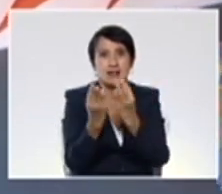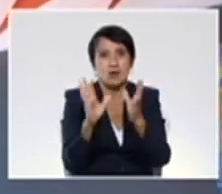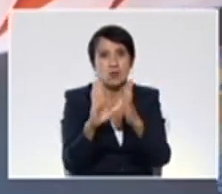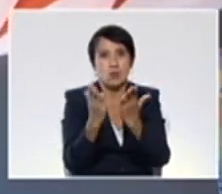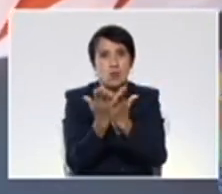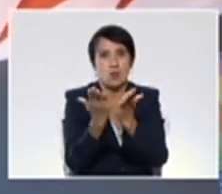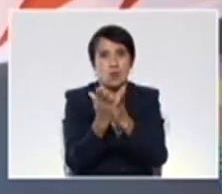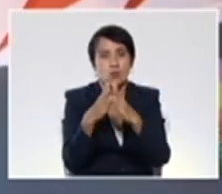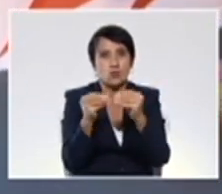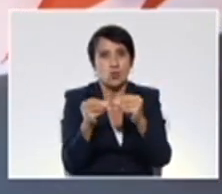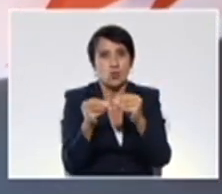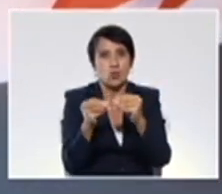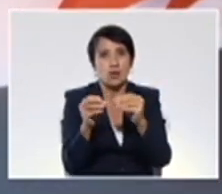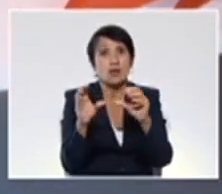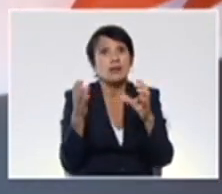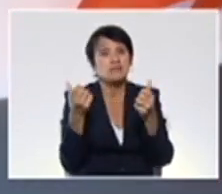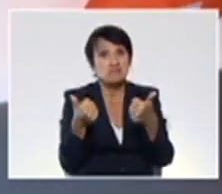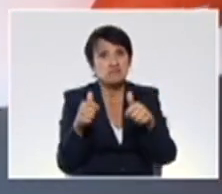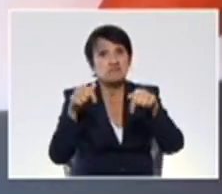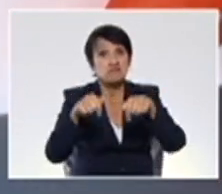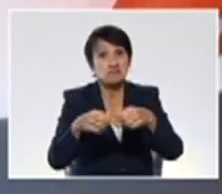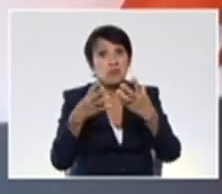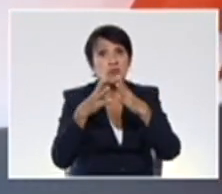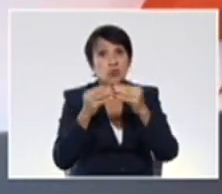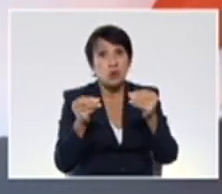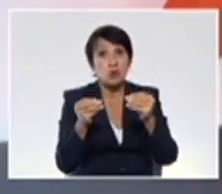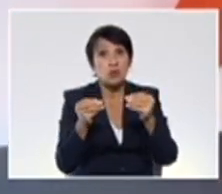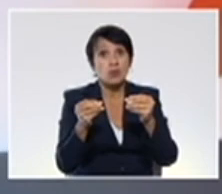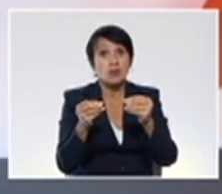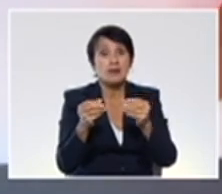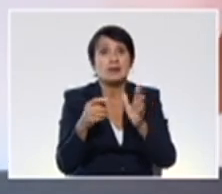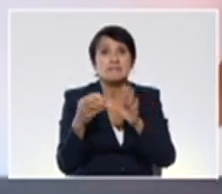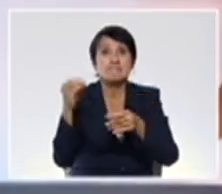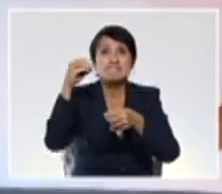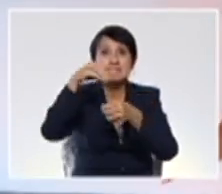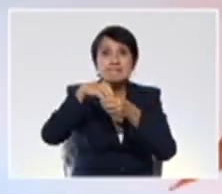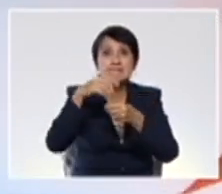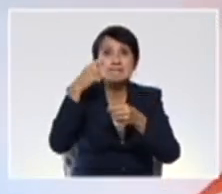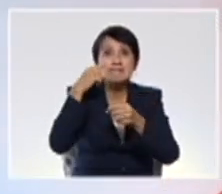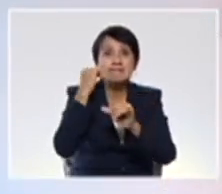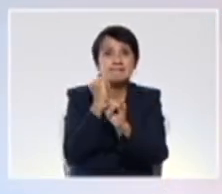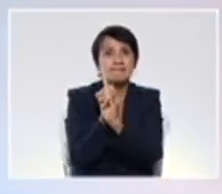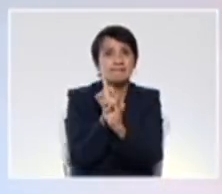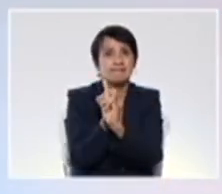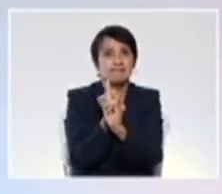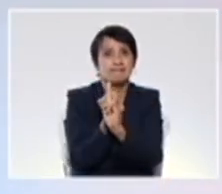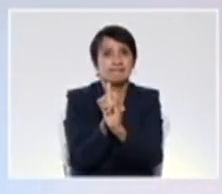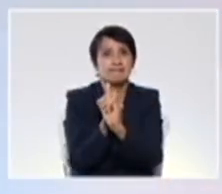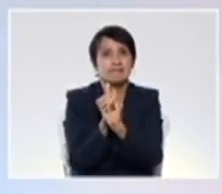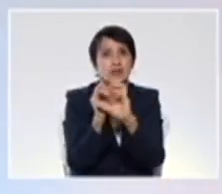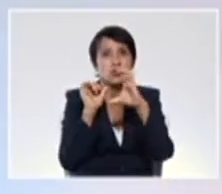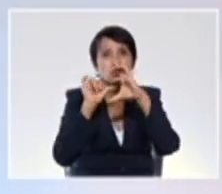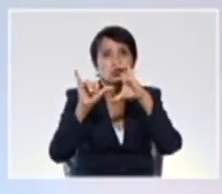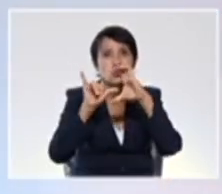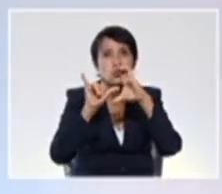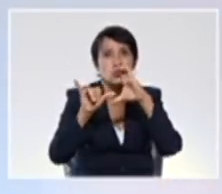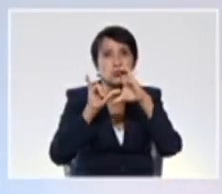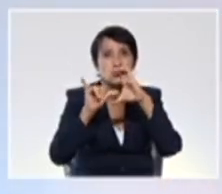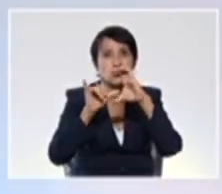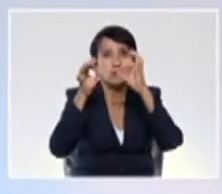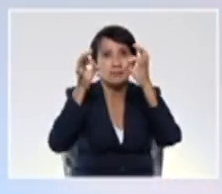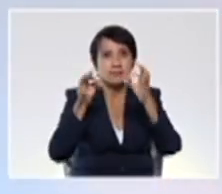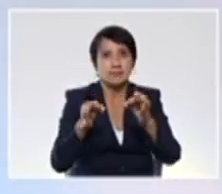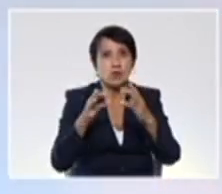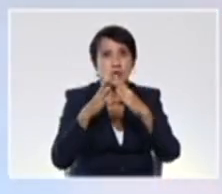de hoy ha sido fantástica, por eso yo voy a hacer como ustedes y voy a meterme en nuestra página de YouTube, que es Cada Familia Una Escuela